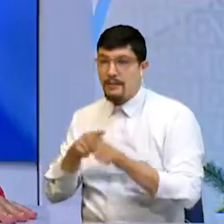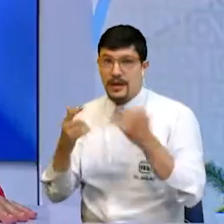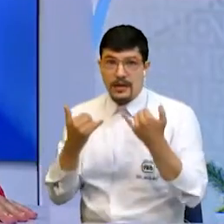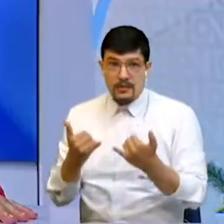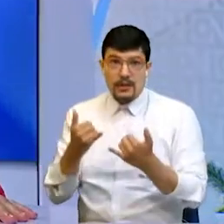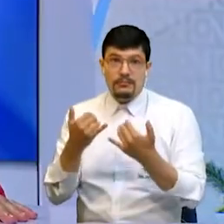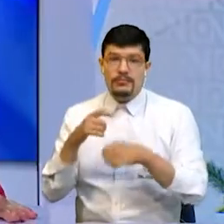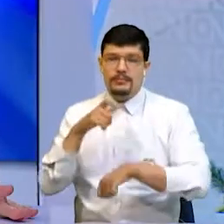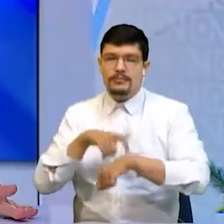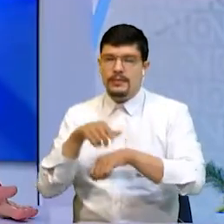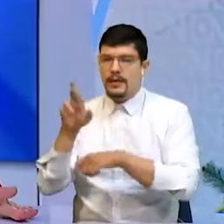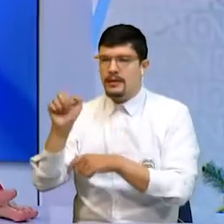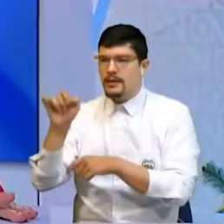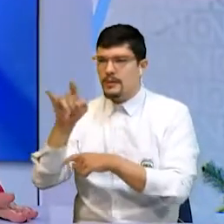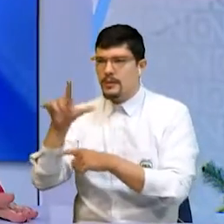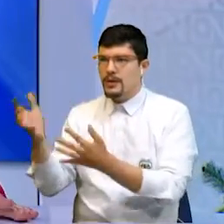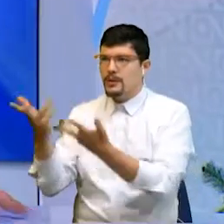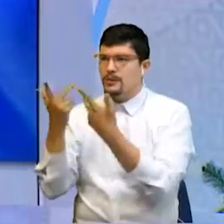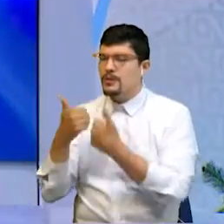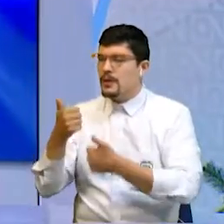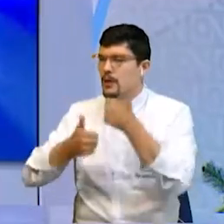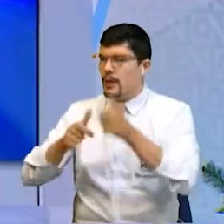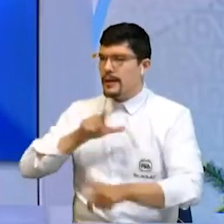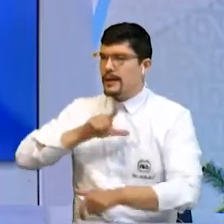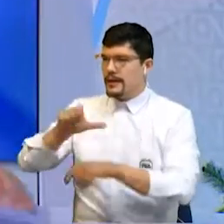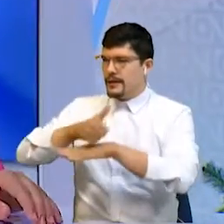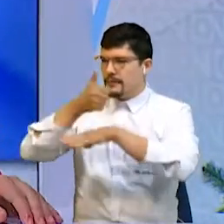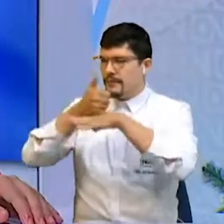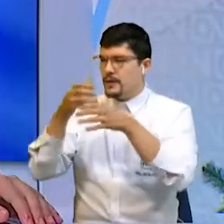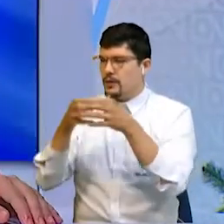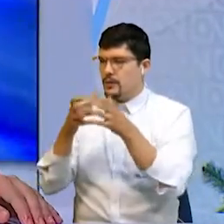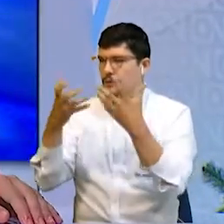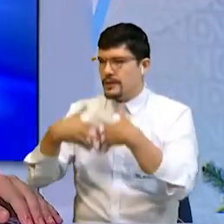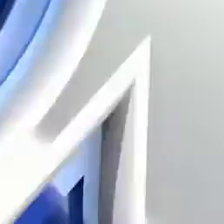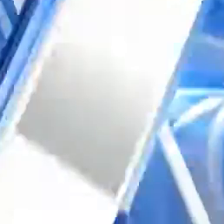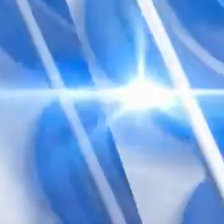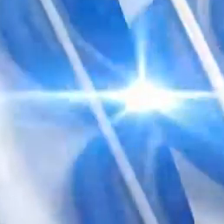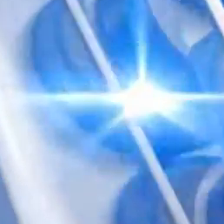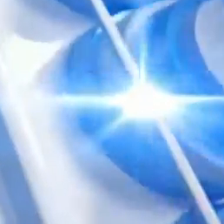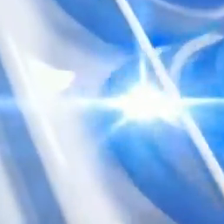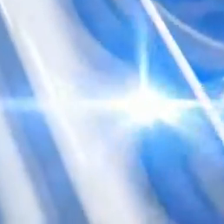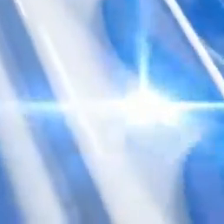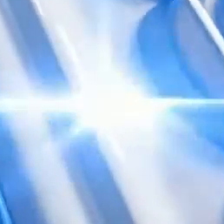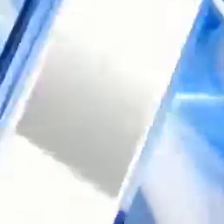hora Raúl Garzón nos cuenta qué dicen los representantes de esos sectores sobre esta situación.